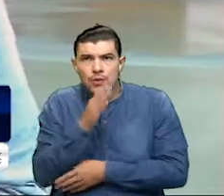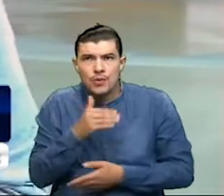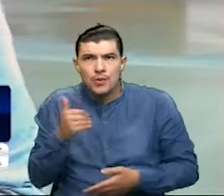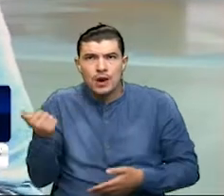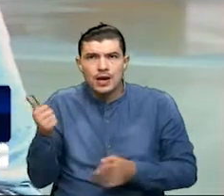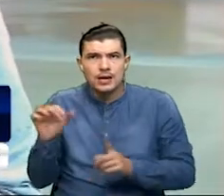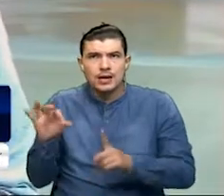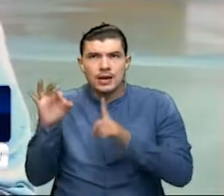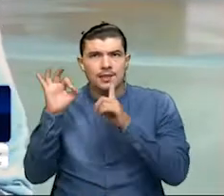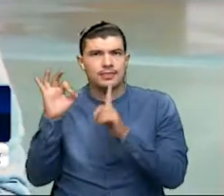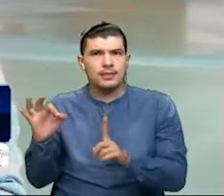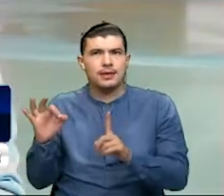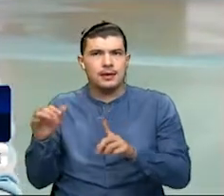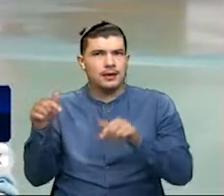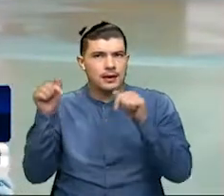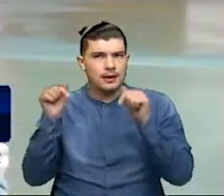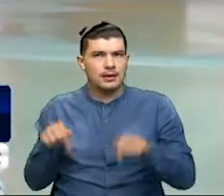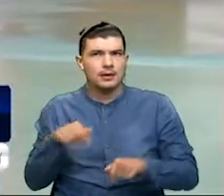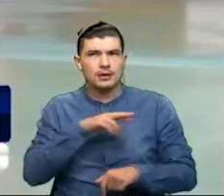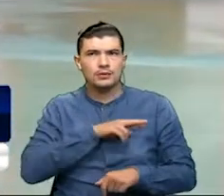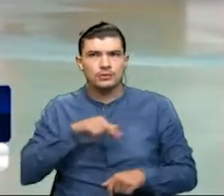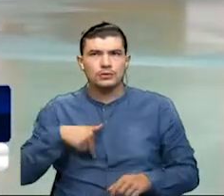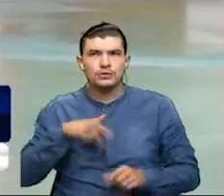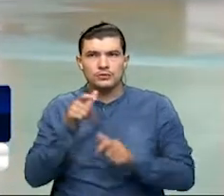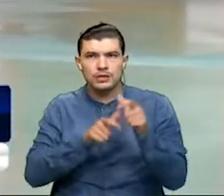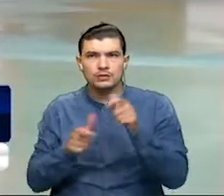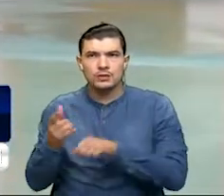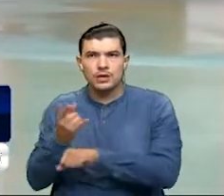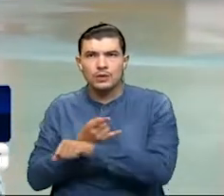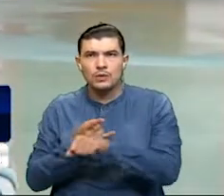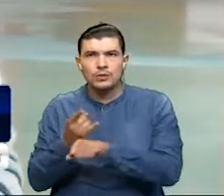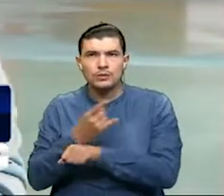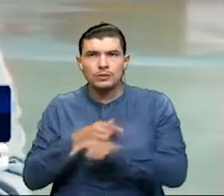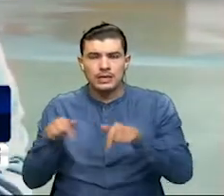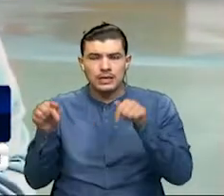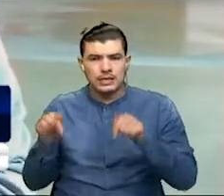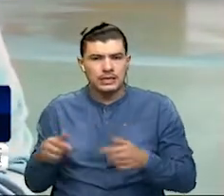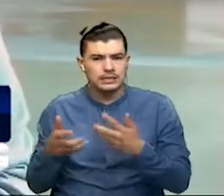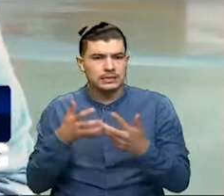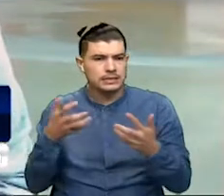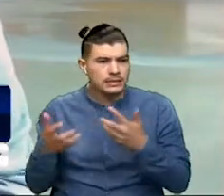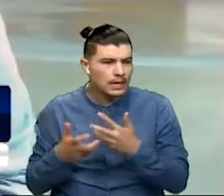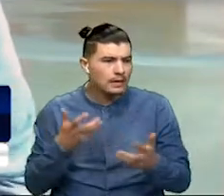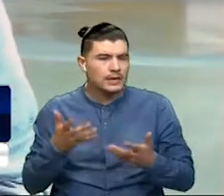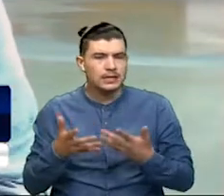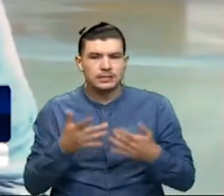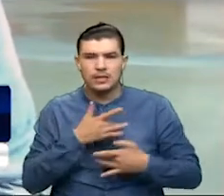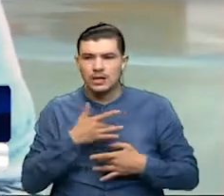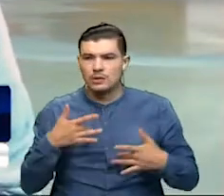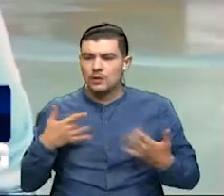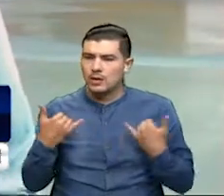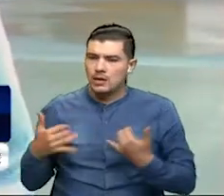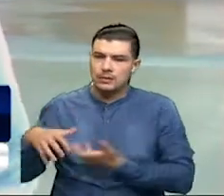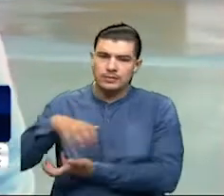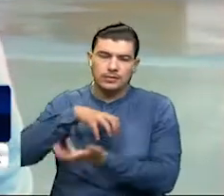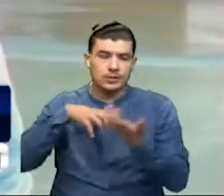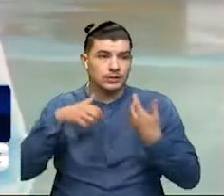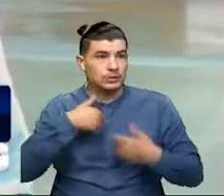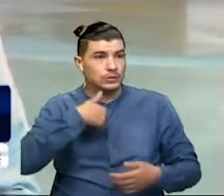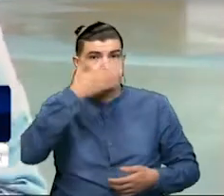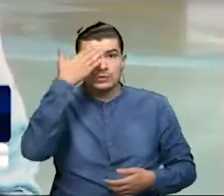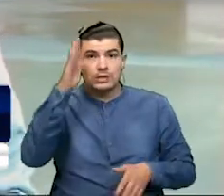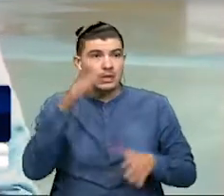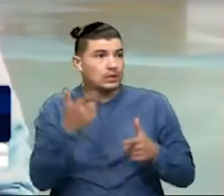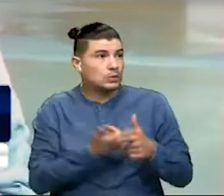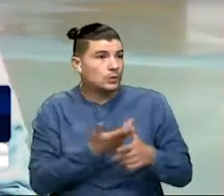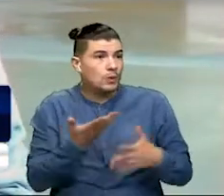una garantía para nosotros los usuarios del sistema de salud que está tan caótico, entonces yo no sé si hay que acudir